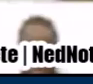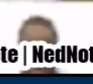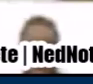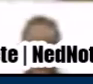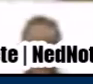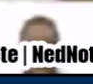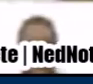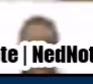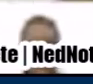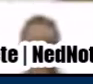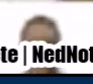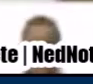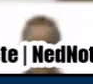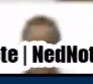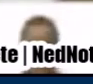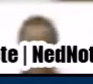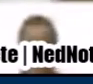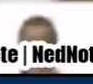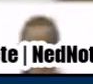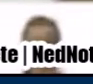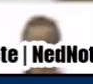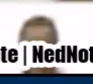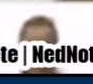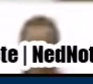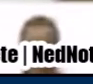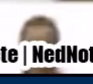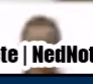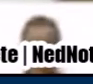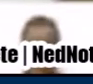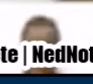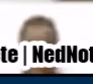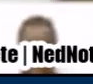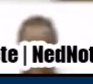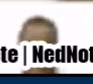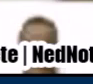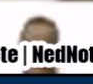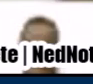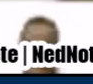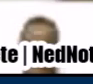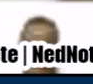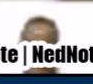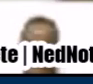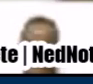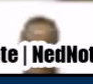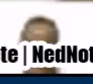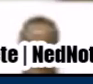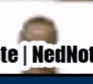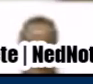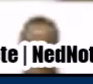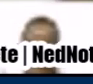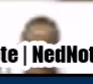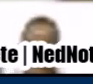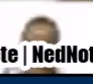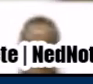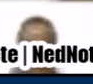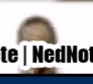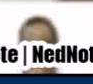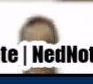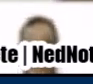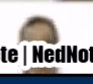supuesto, que abran la compuerta de lo que queremos los venezolanos, que es elegir libremente. Y en eso hay consenso en el